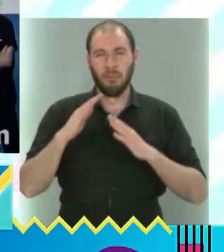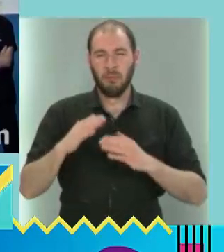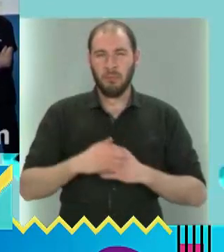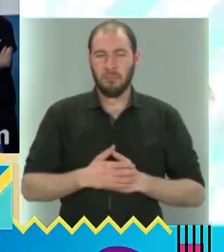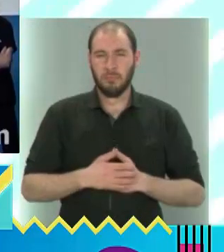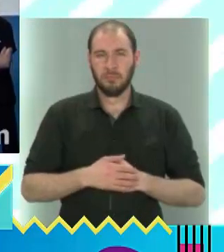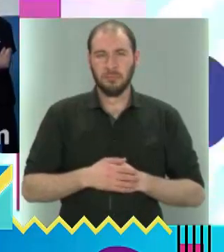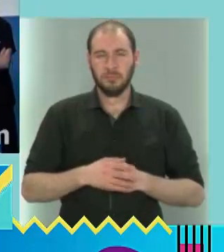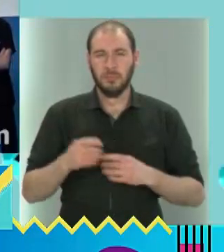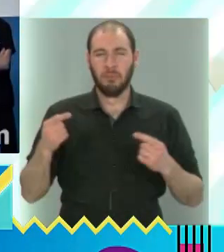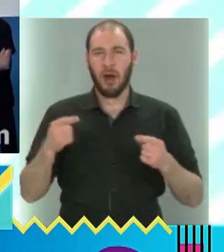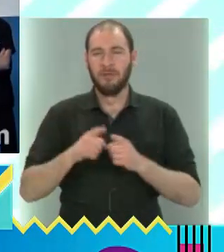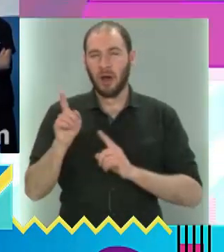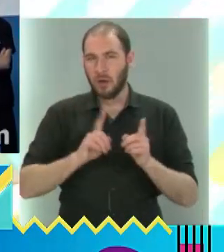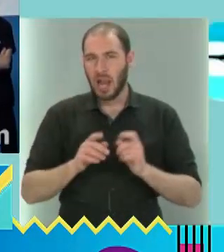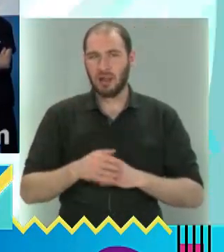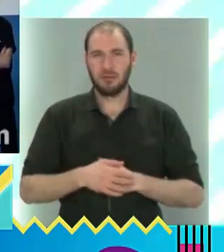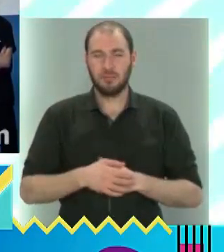marciales buscan